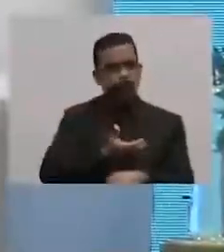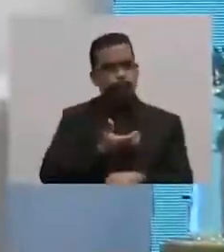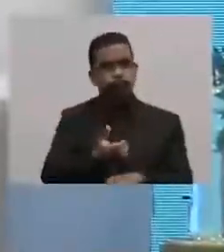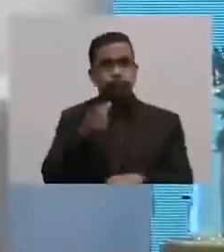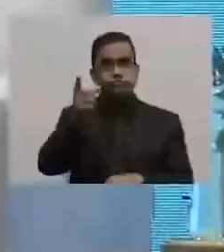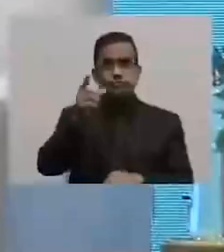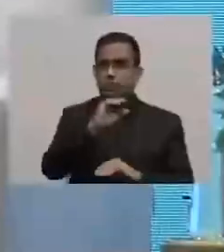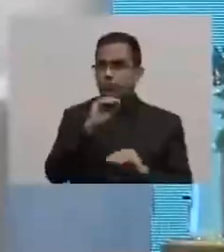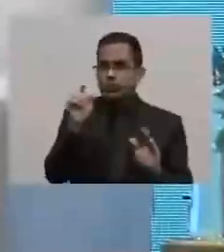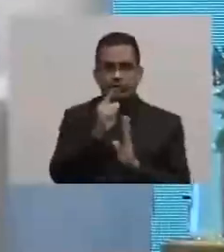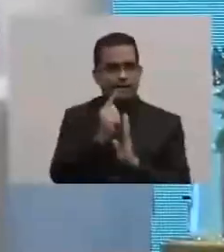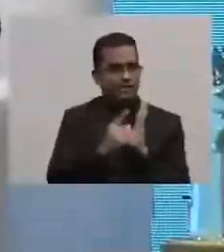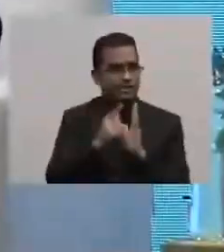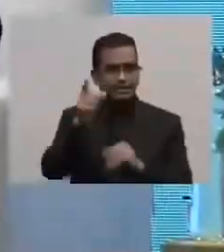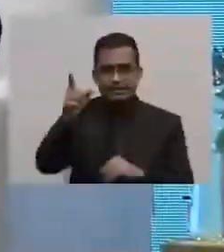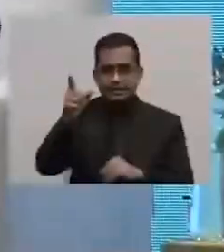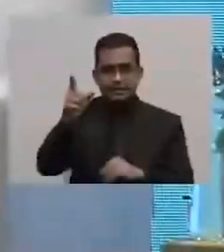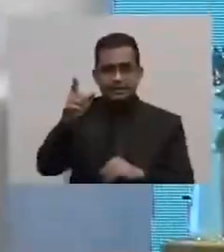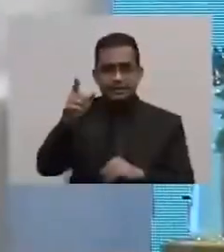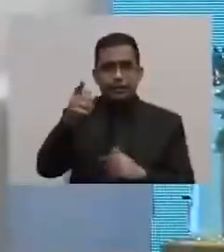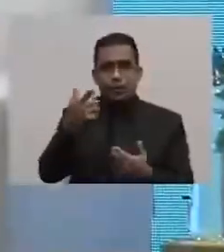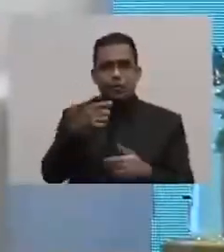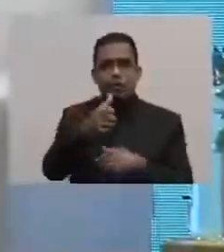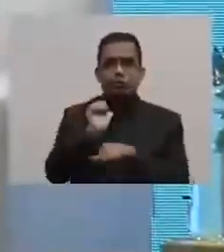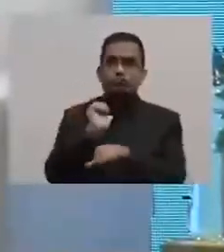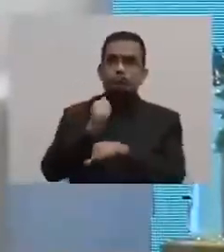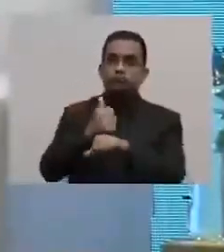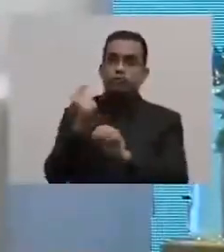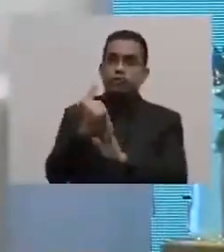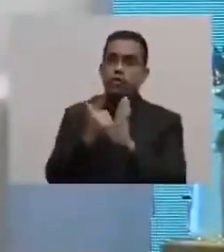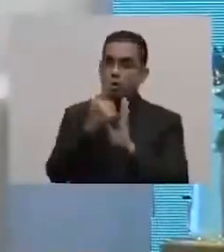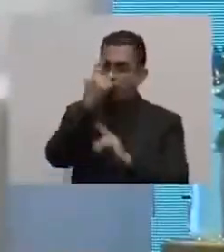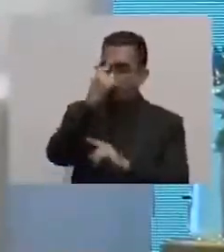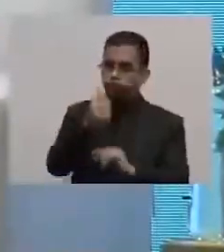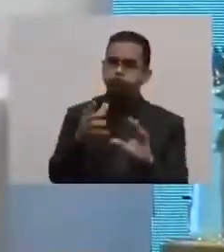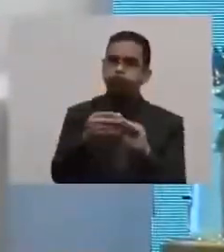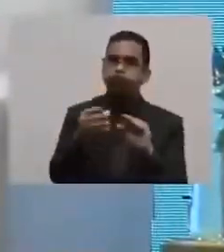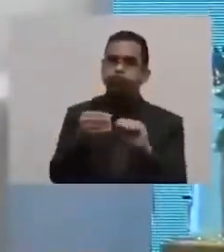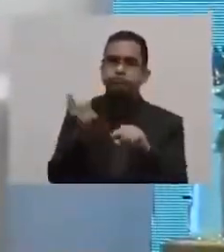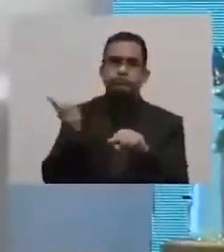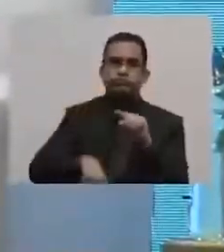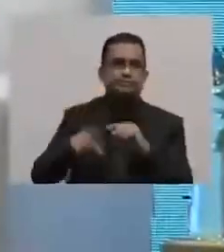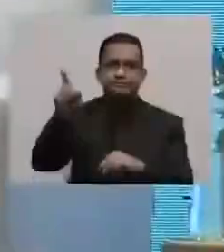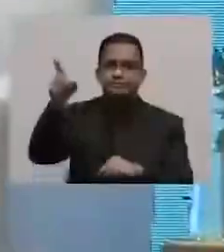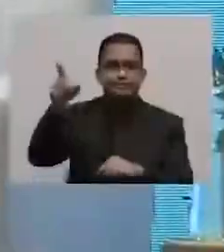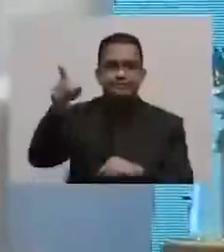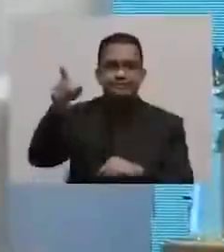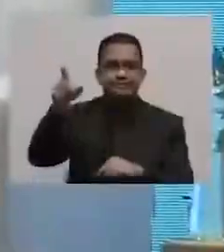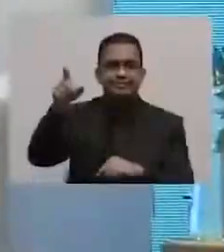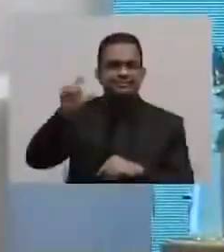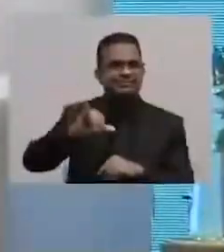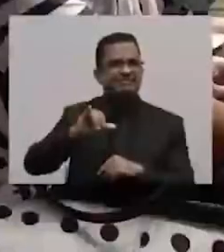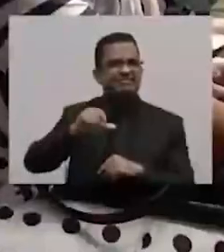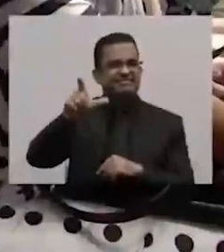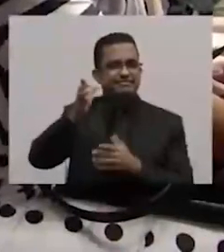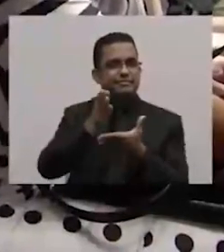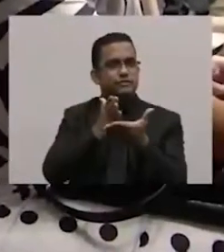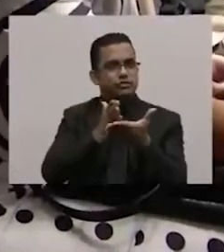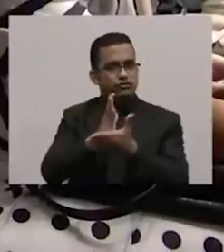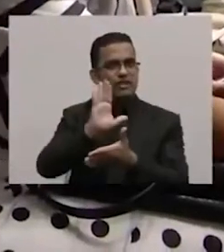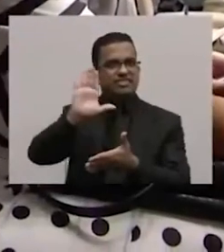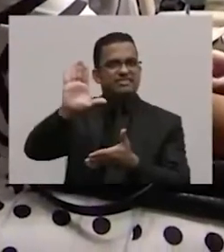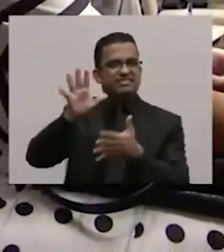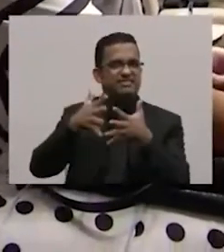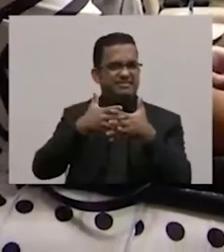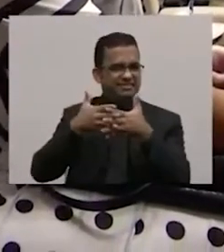ni se permite tampoco que se hagan leyes que regulen la libertad de expresión. Ese es un principio en el derecho anglosajón